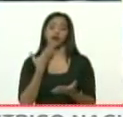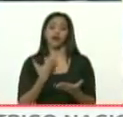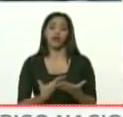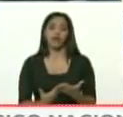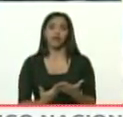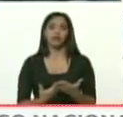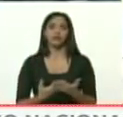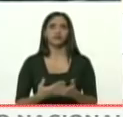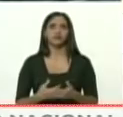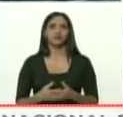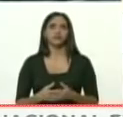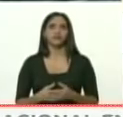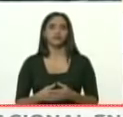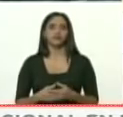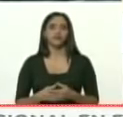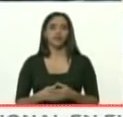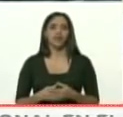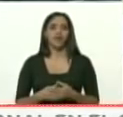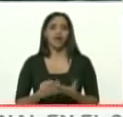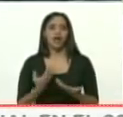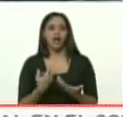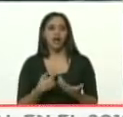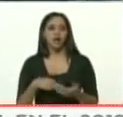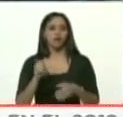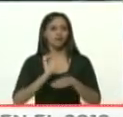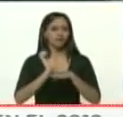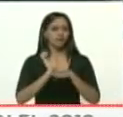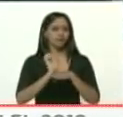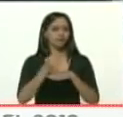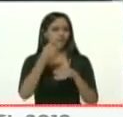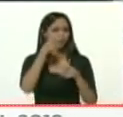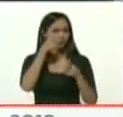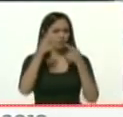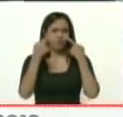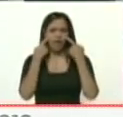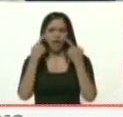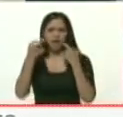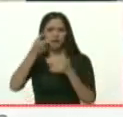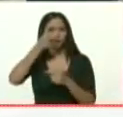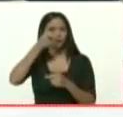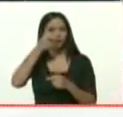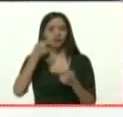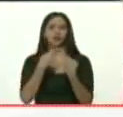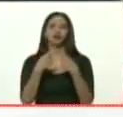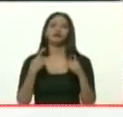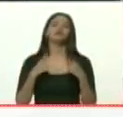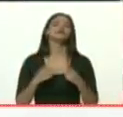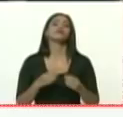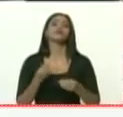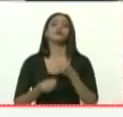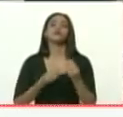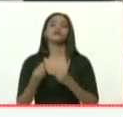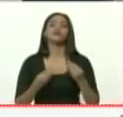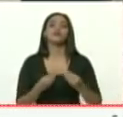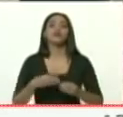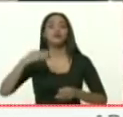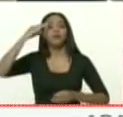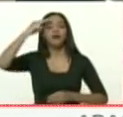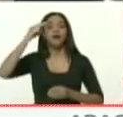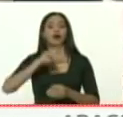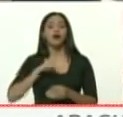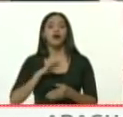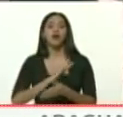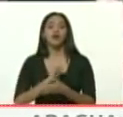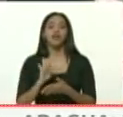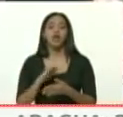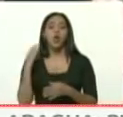a los patrullajes intensos y a las labores y a las diferentes operaciones que hace la Fuerza Armada Nacional Bolivariana en nuestra frontera